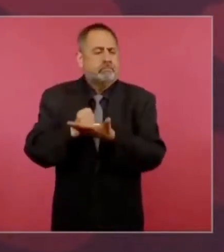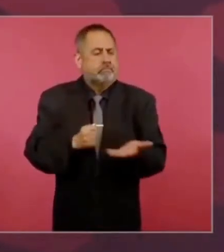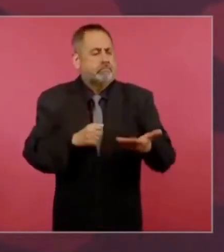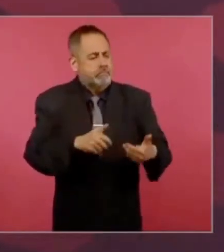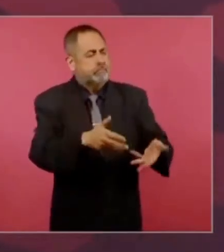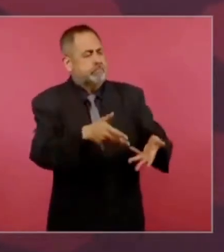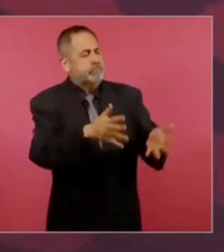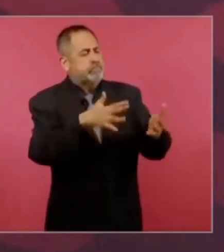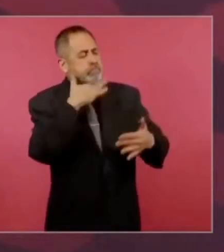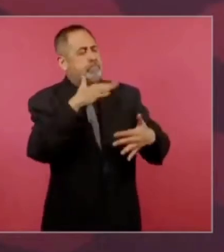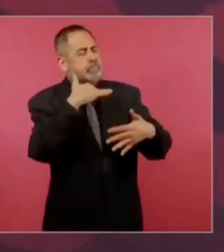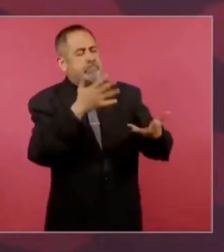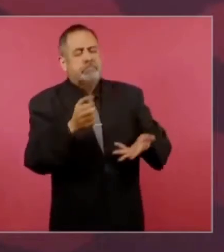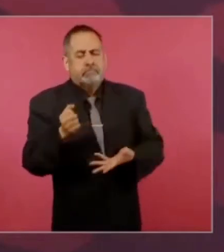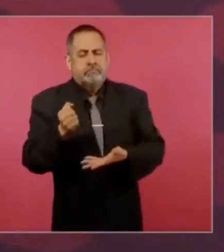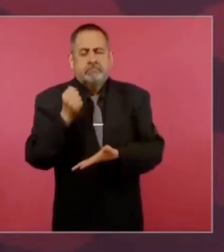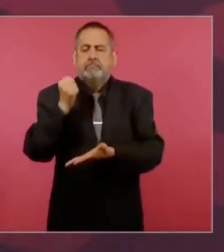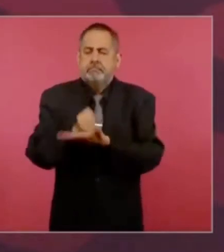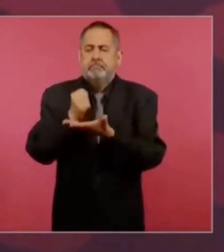Entonces, para poder